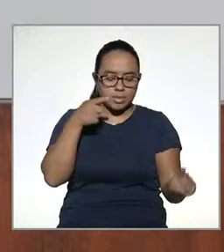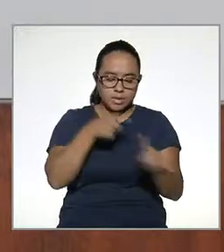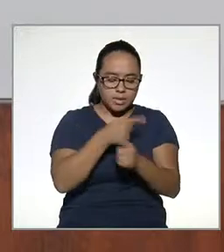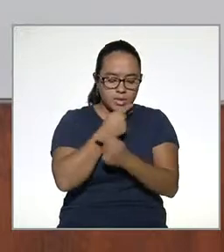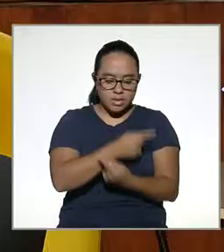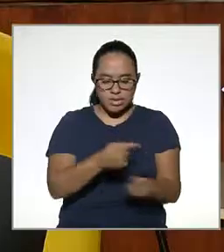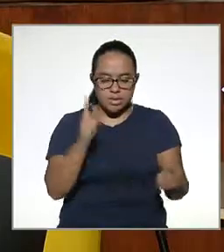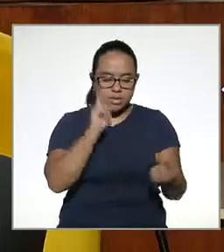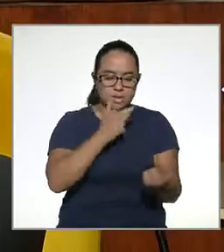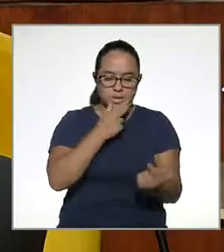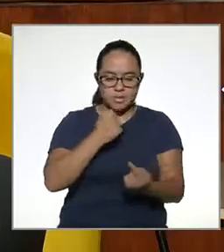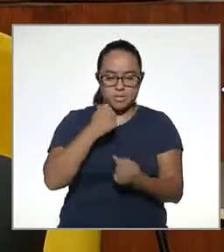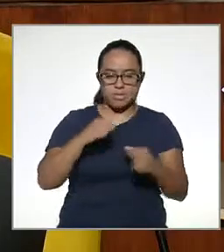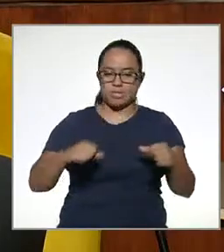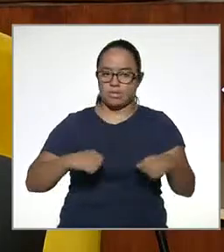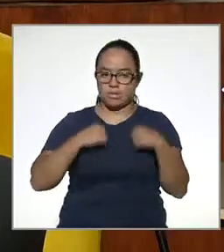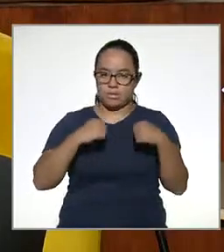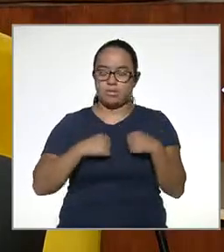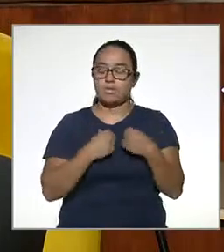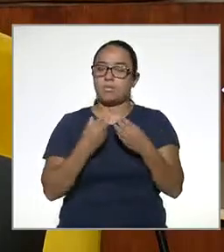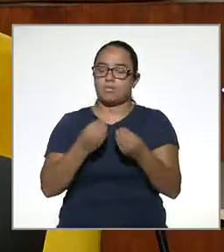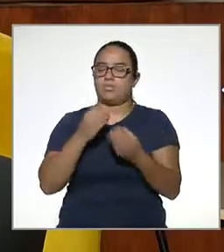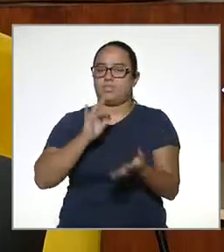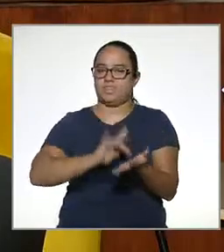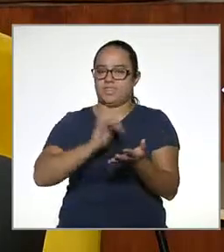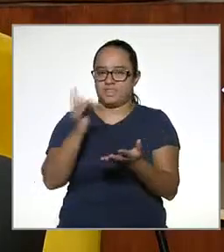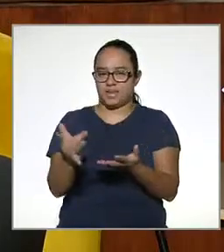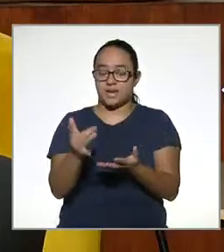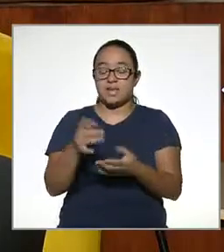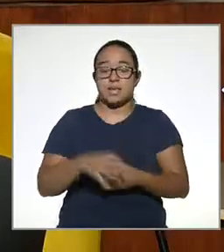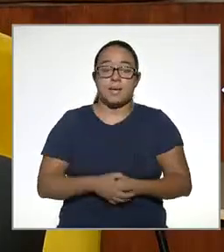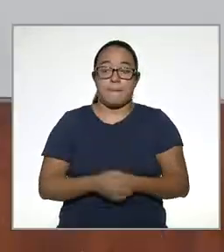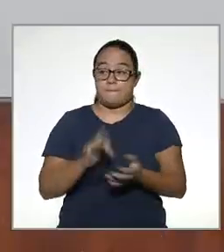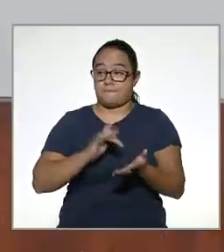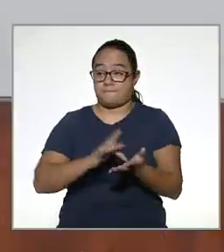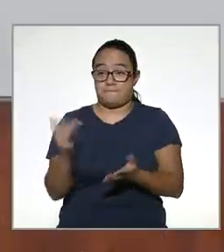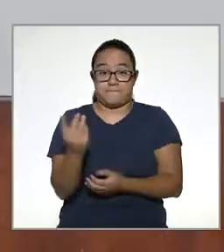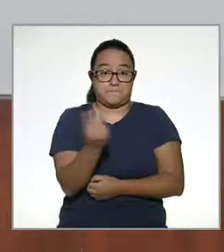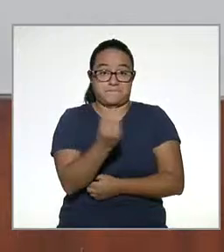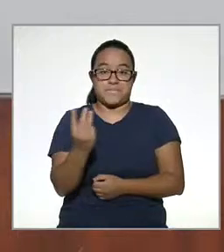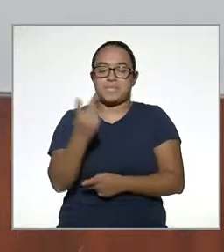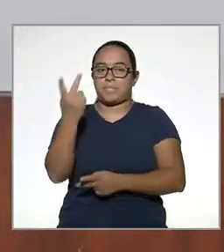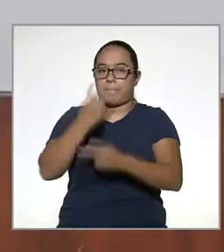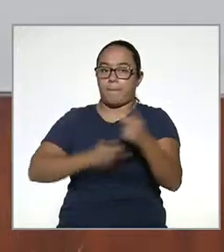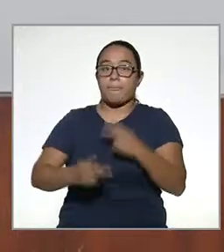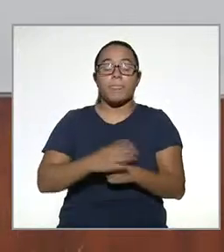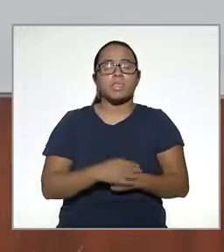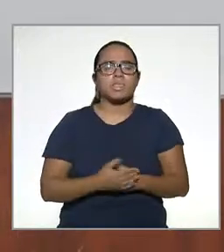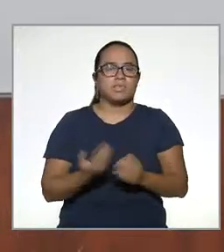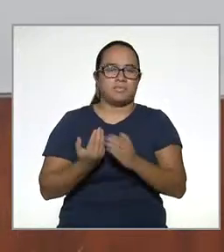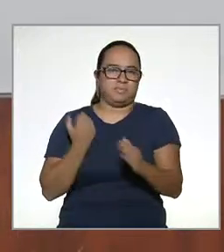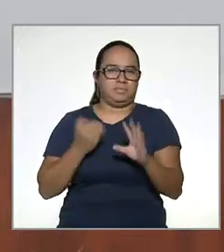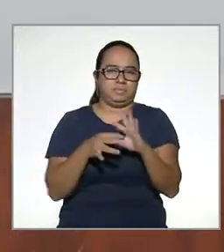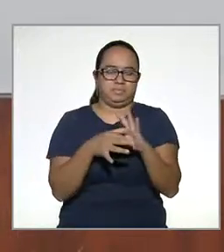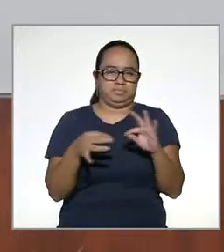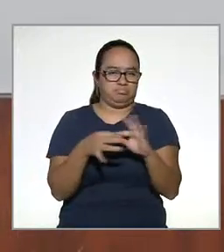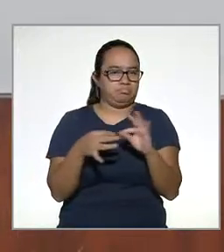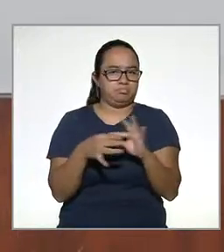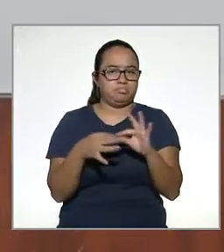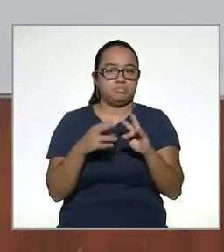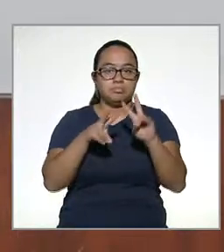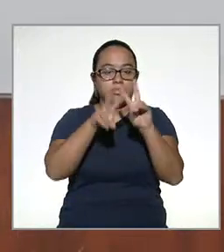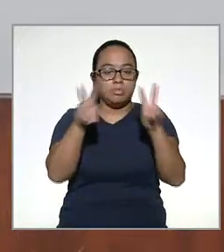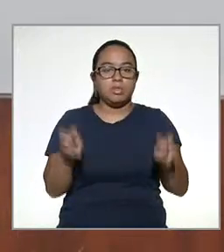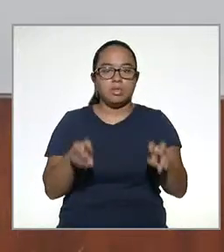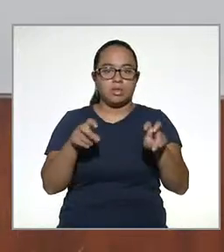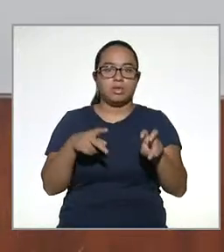y adolescentes. Bienvenida. Miriam, muchísimas gracias. Muy Gracias a los tres por estar aquí. Y bueno, les decía yo al principio que el